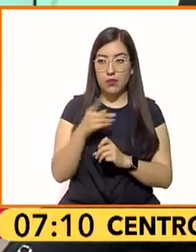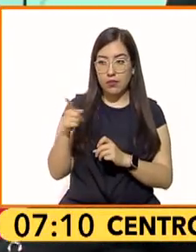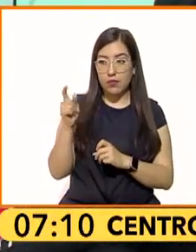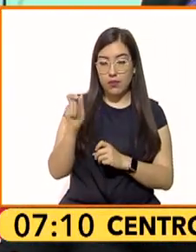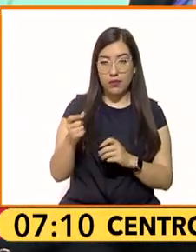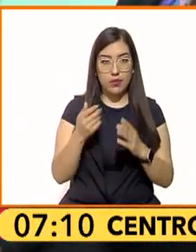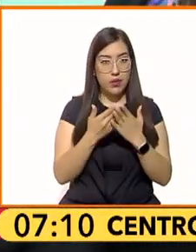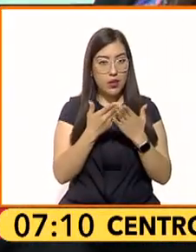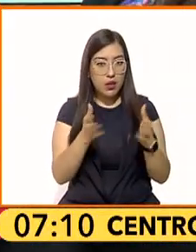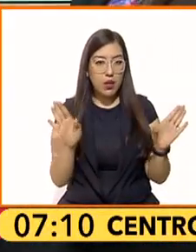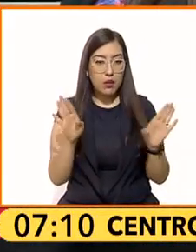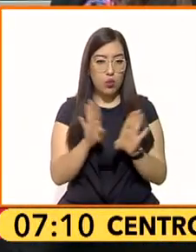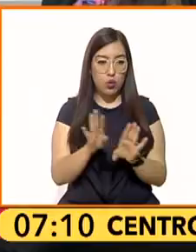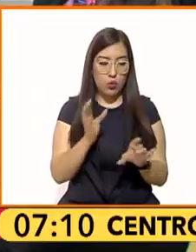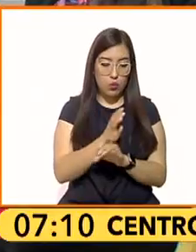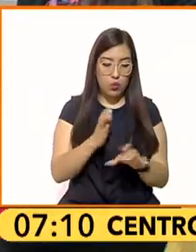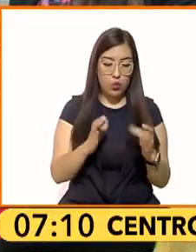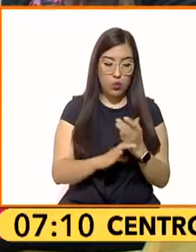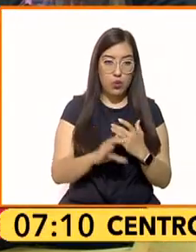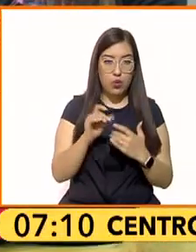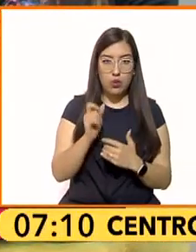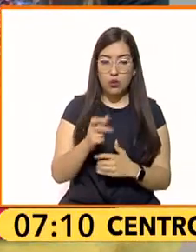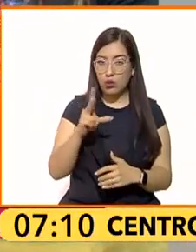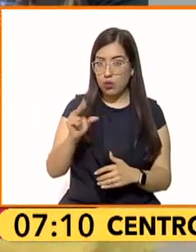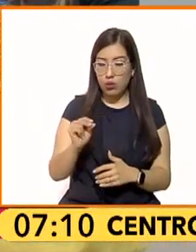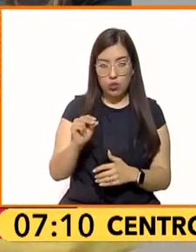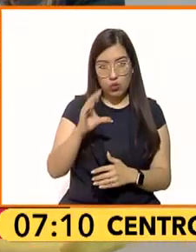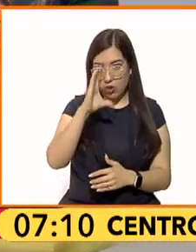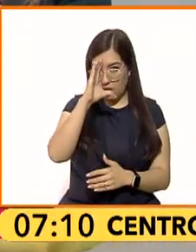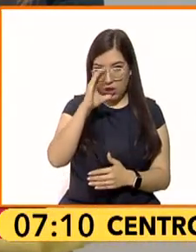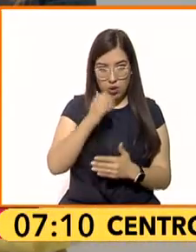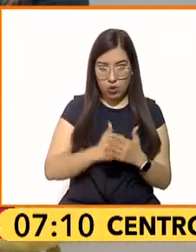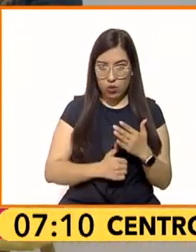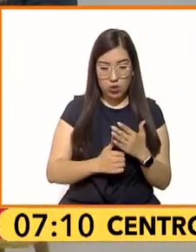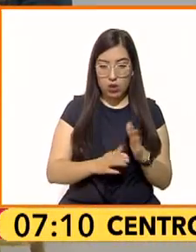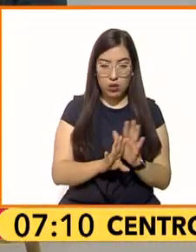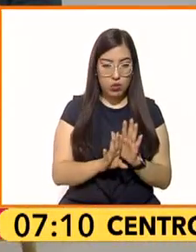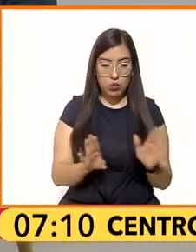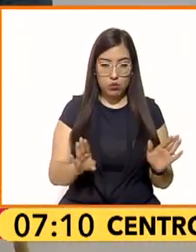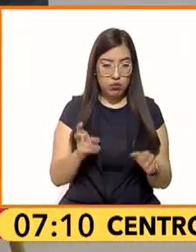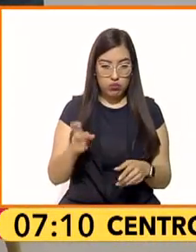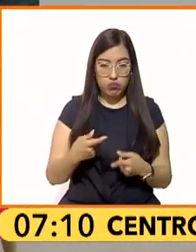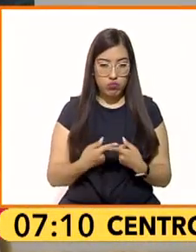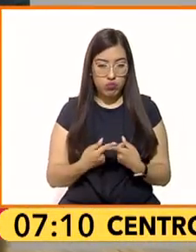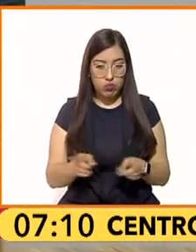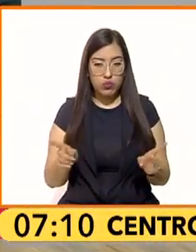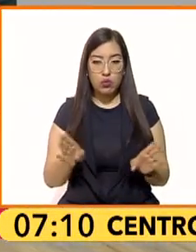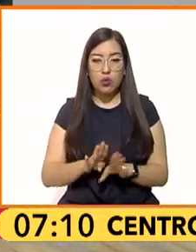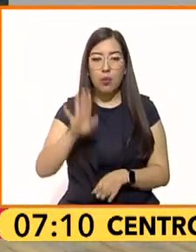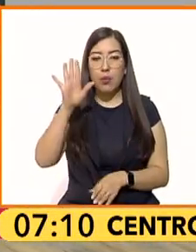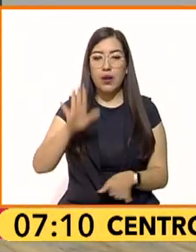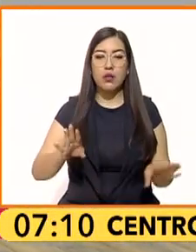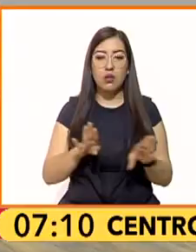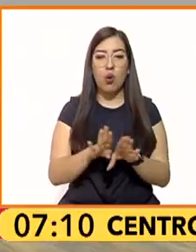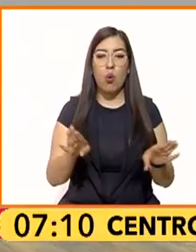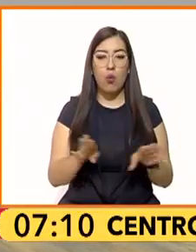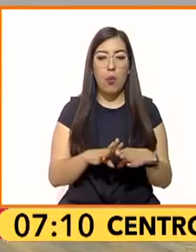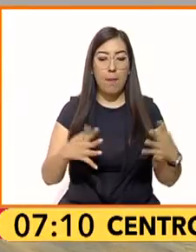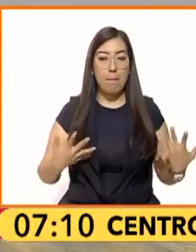cuestiones de tipo no católico, ¿no? Hay una especie de mezcla